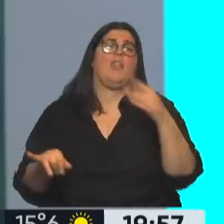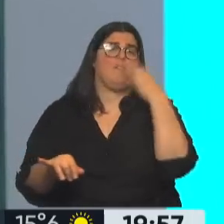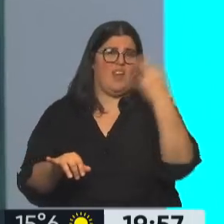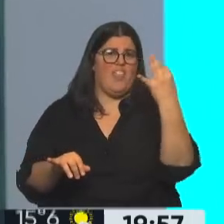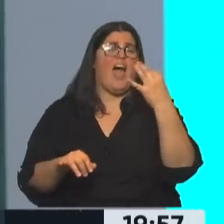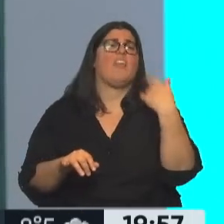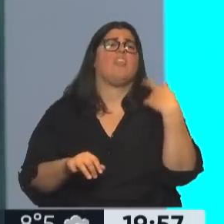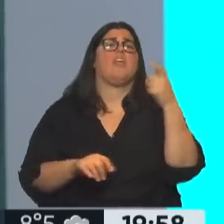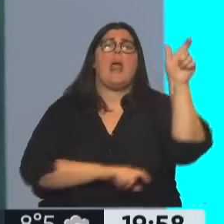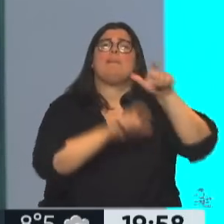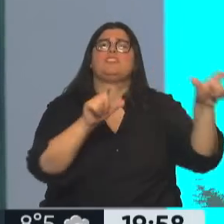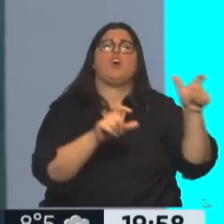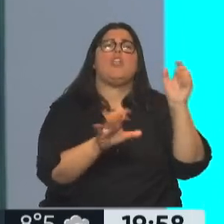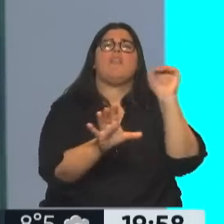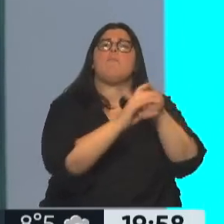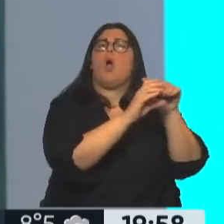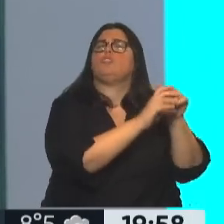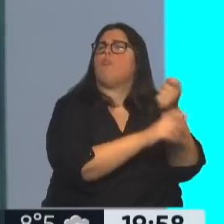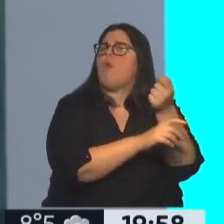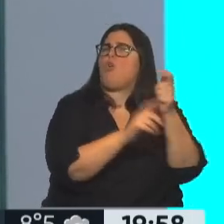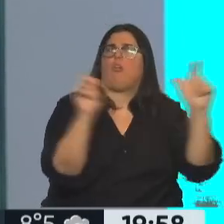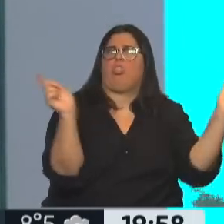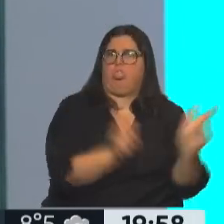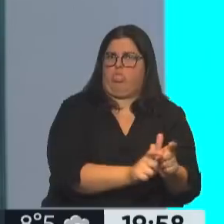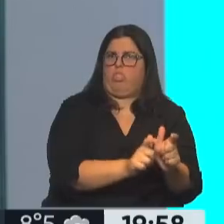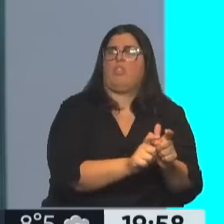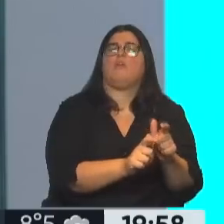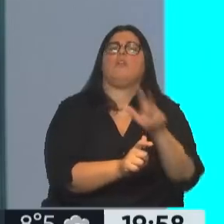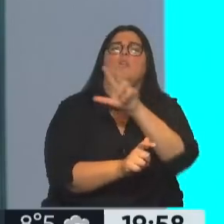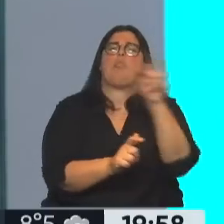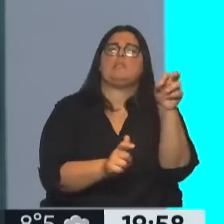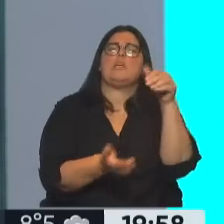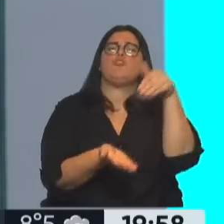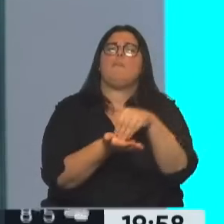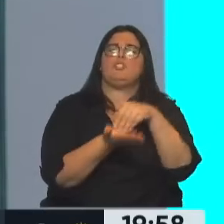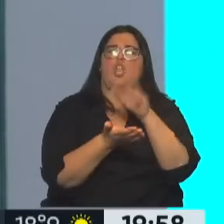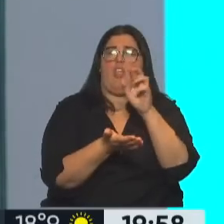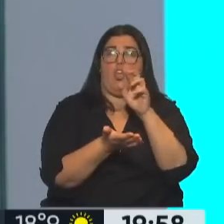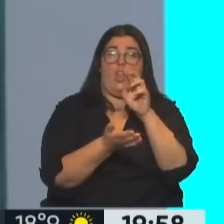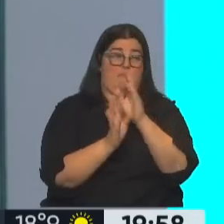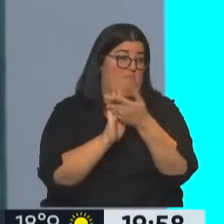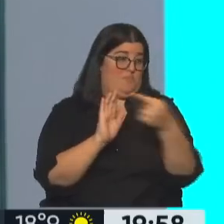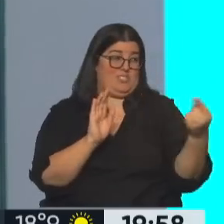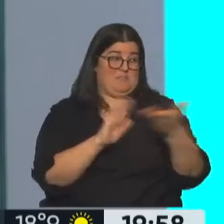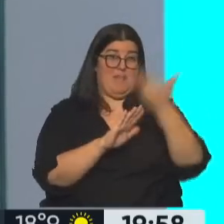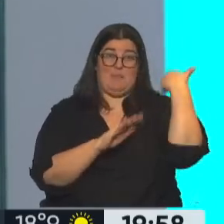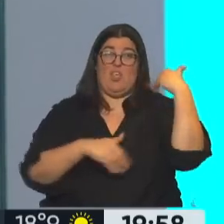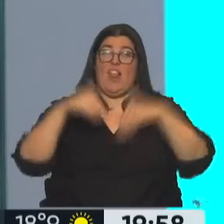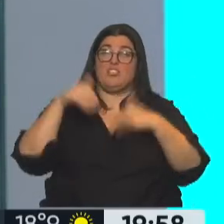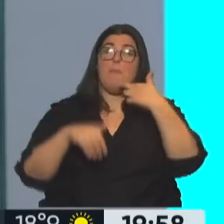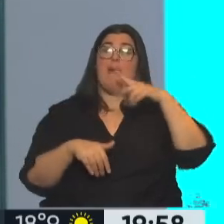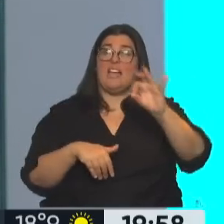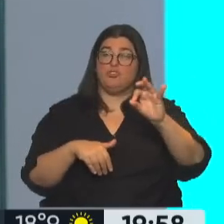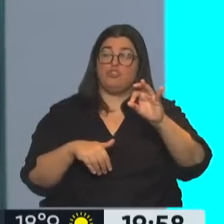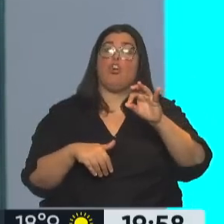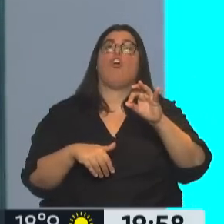depósitos de, no quiero ser preciso, unos 300 millones de dólares en esta semana de las PASO. Bueno, decir, 300 millones de dólares parece